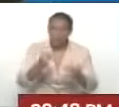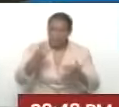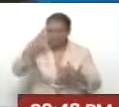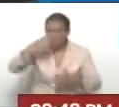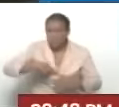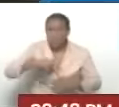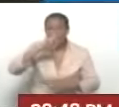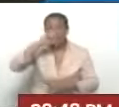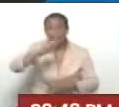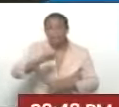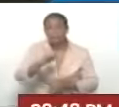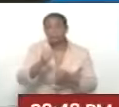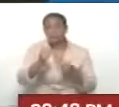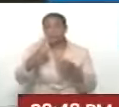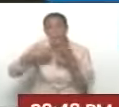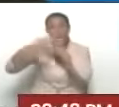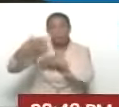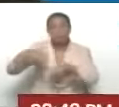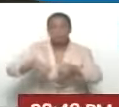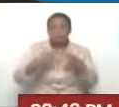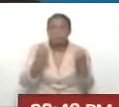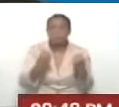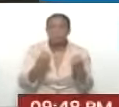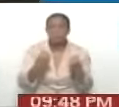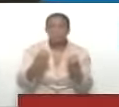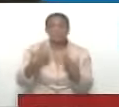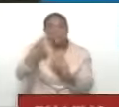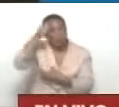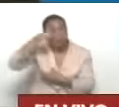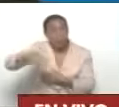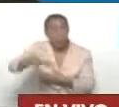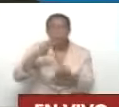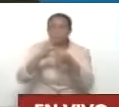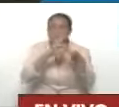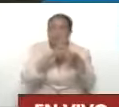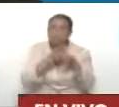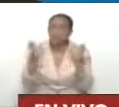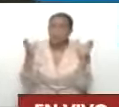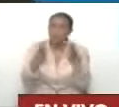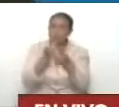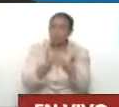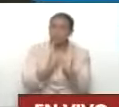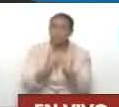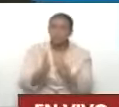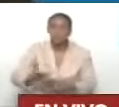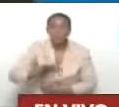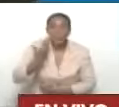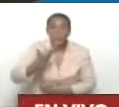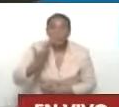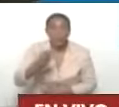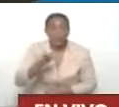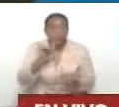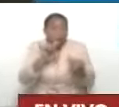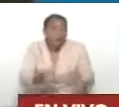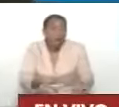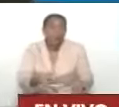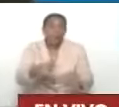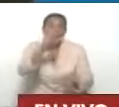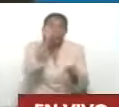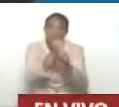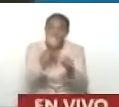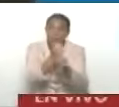daños causados por el bloqueo, superación de la mano del pueblo organizado y sobre todo, por supuesto, de la